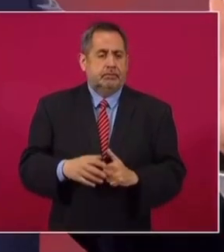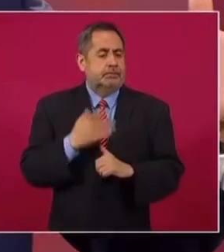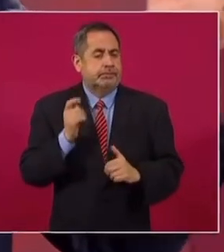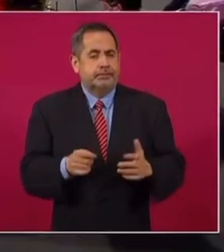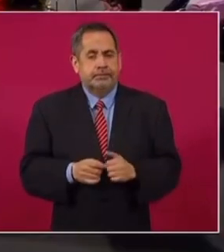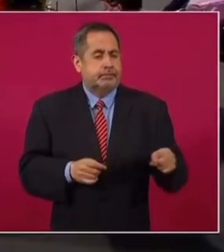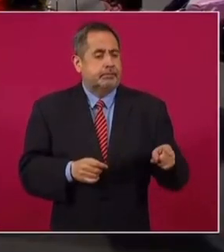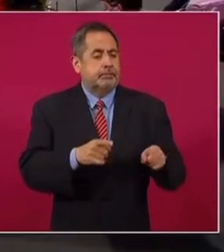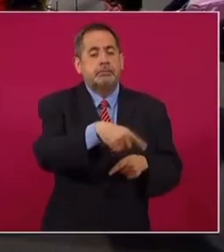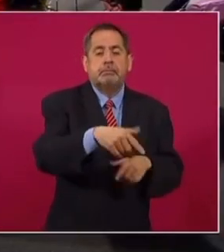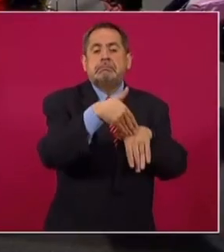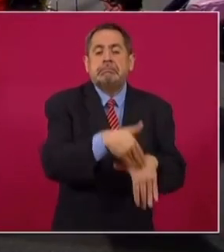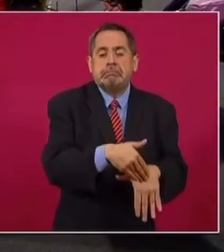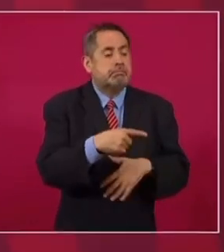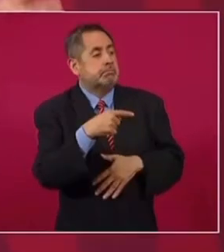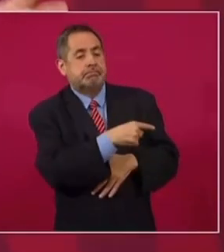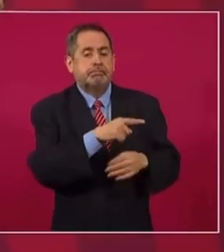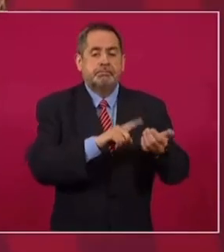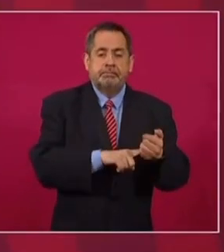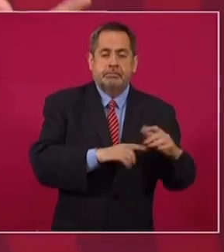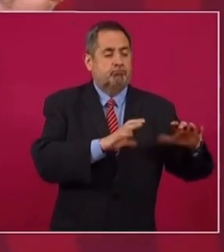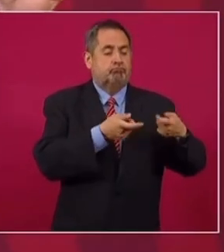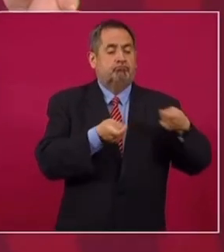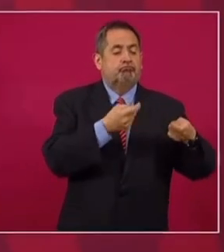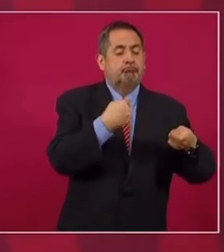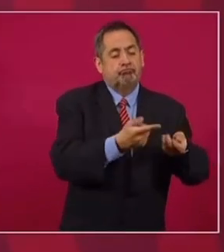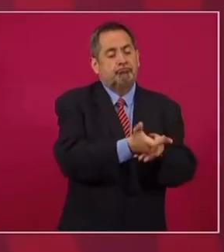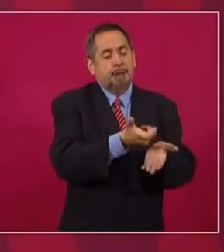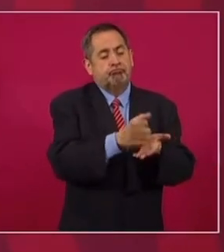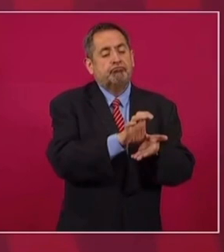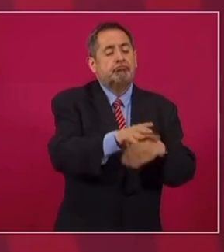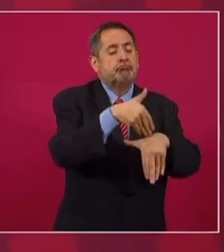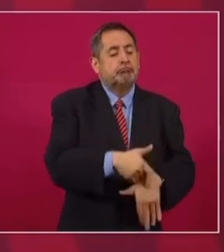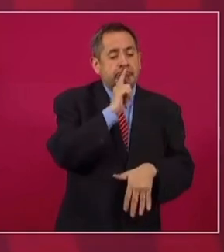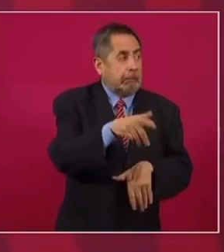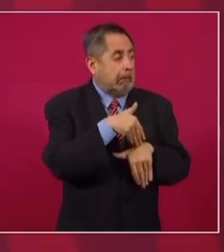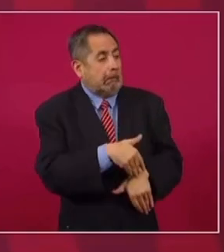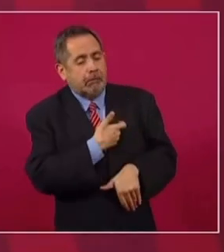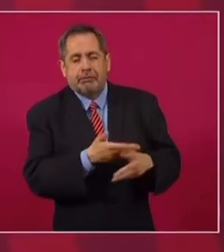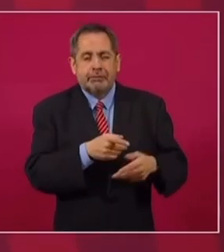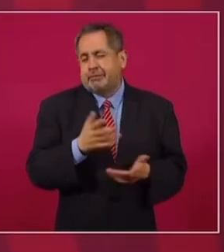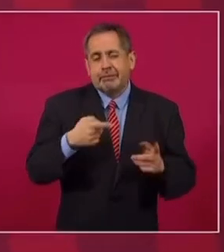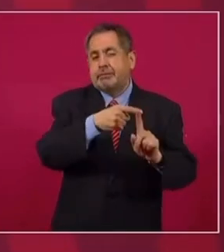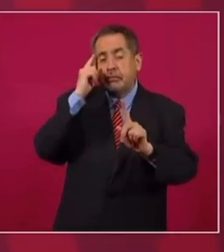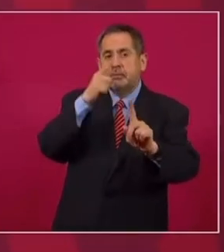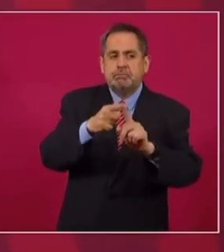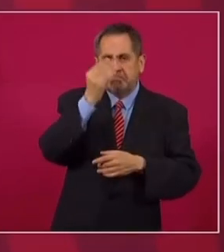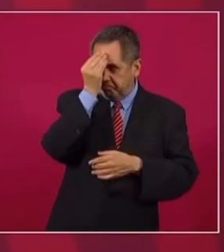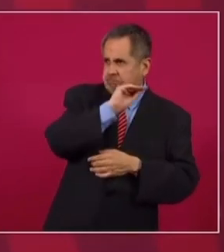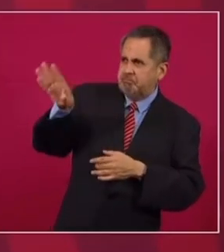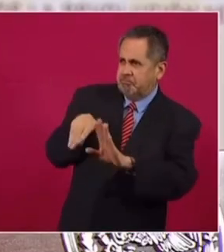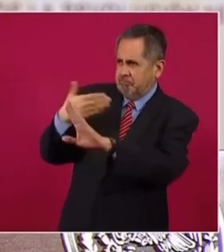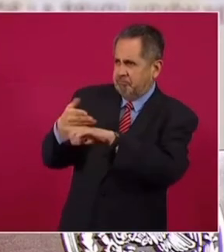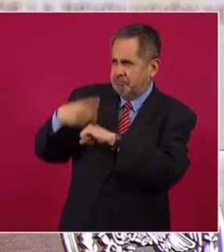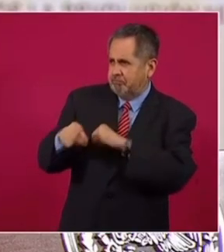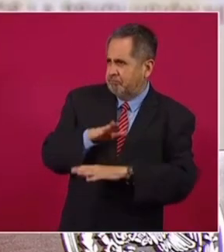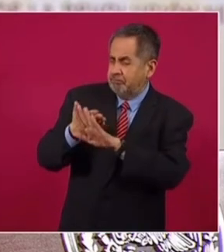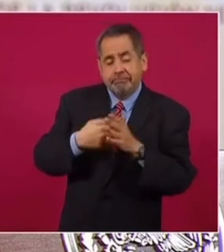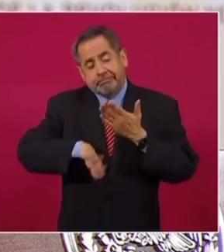porque están alineados a un bloque conservador. Entonces el propósito es dañarnos, el